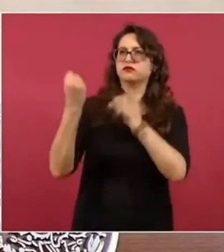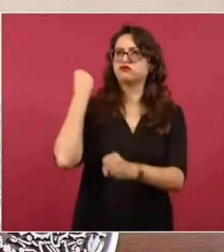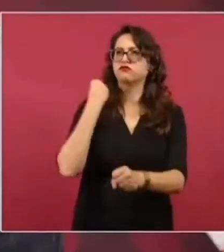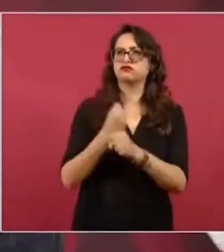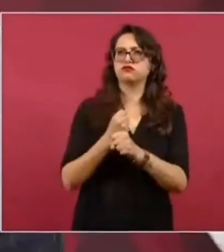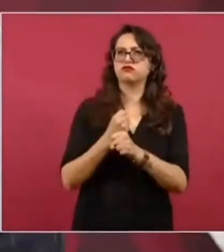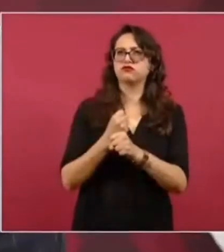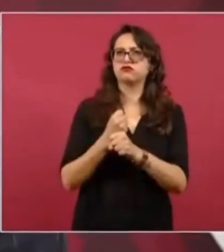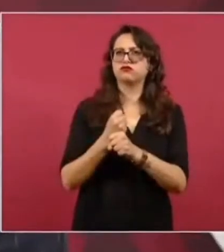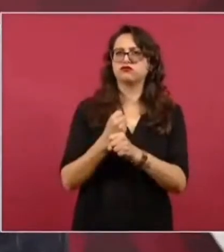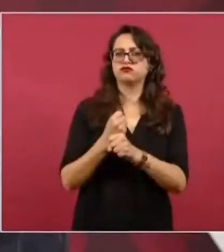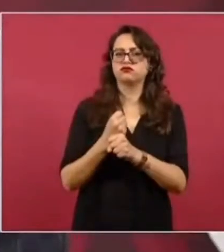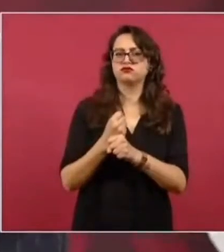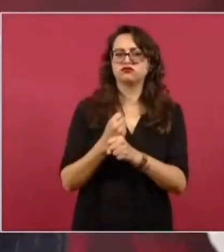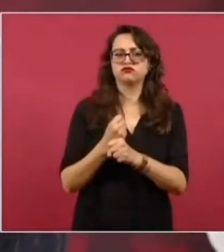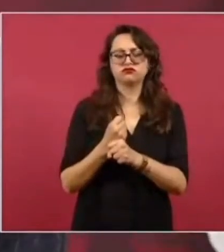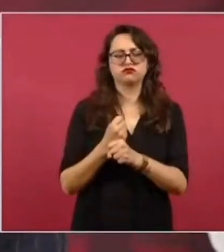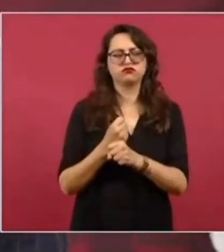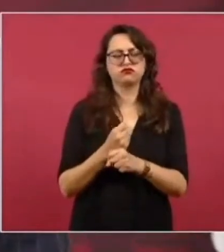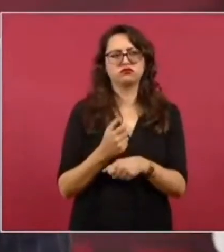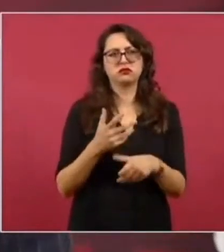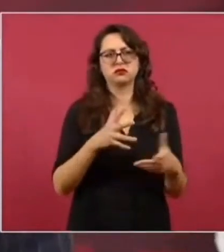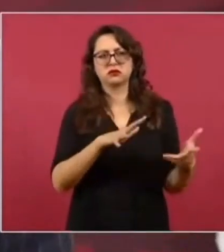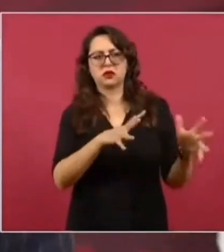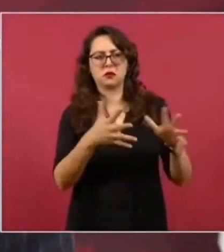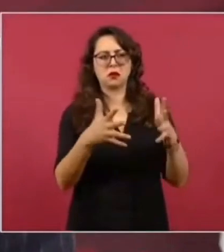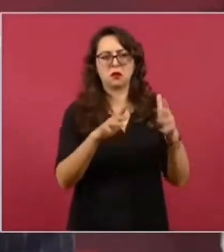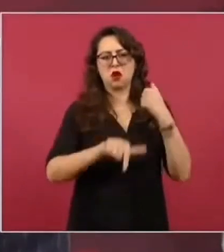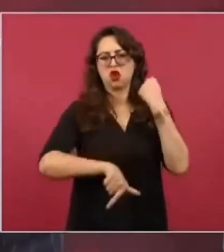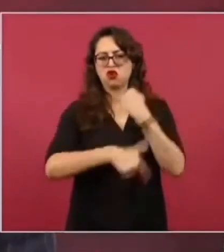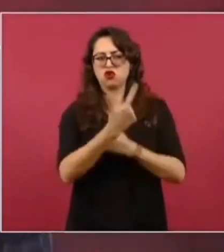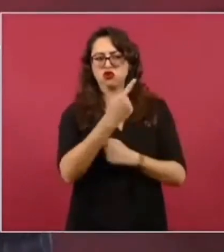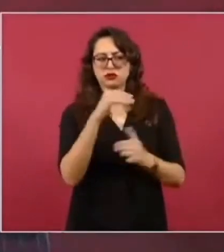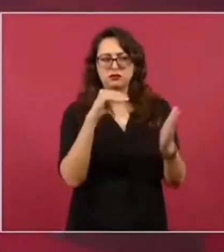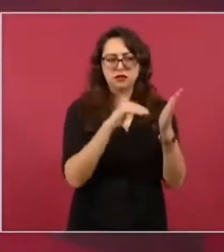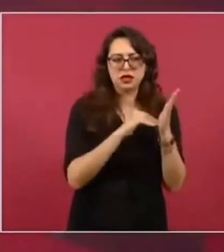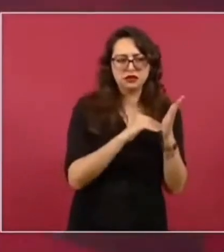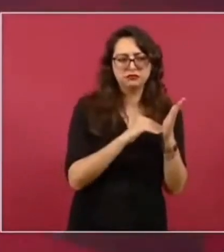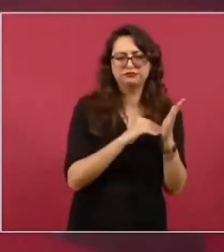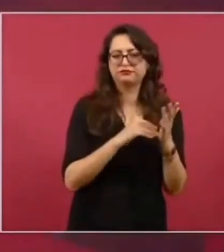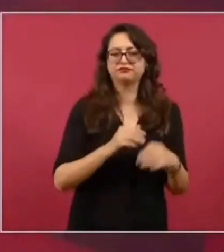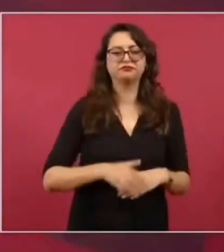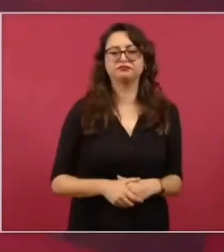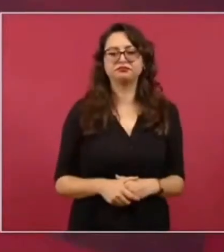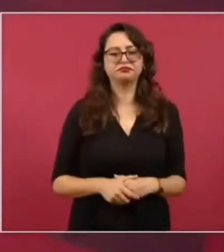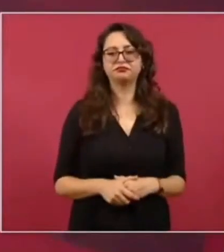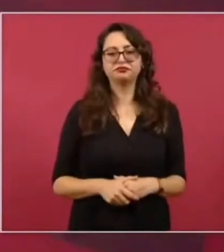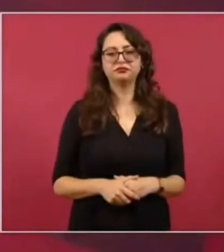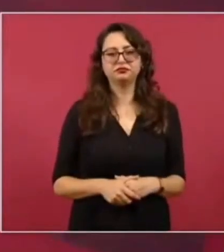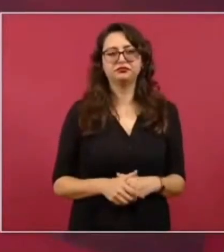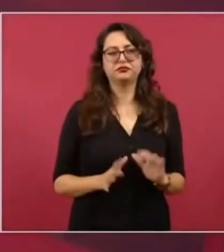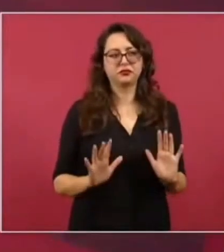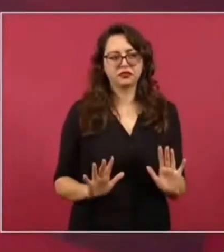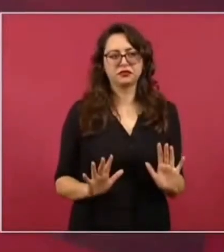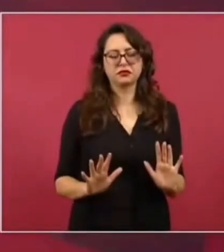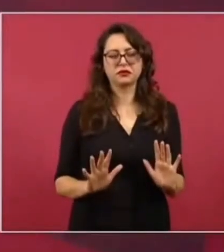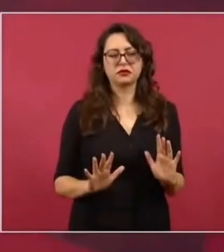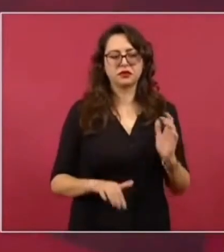12,000 pesos. Y tomamos la decisión de que los maestros ganaran